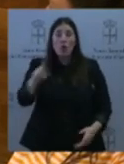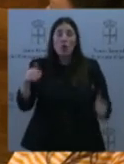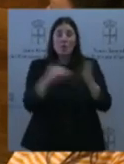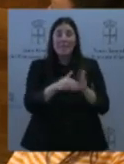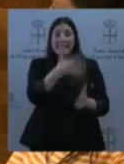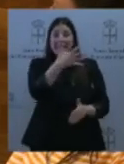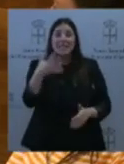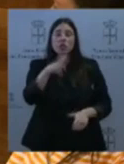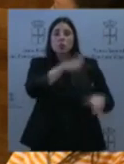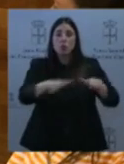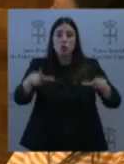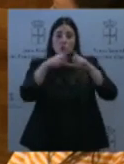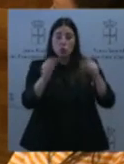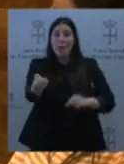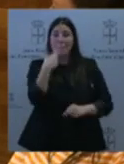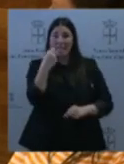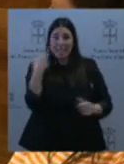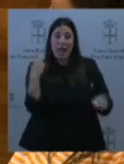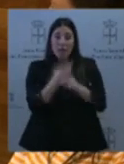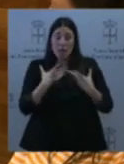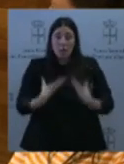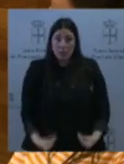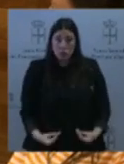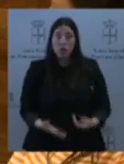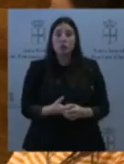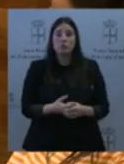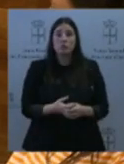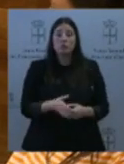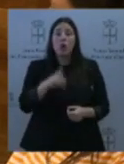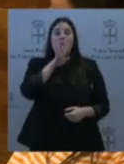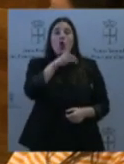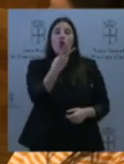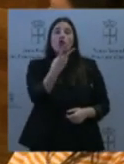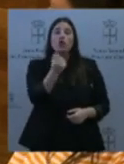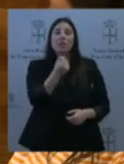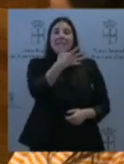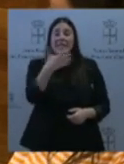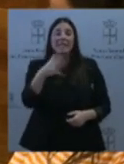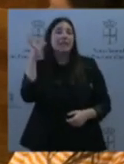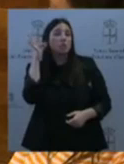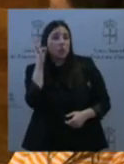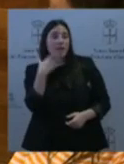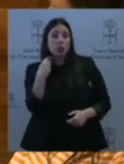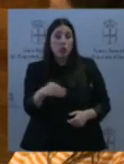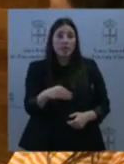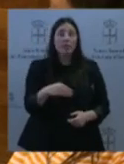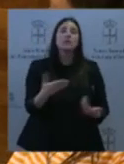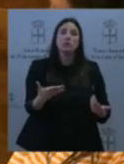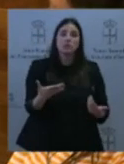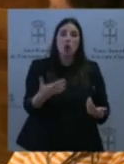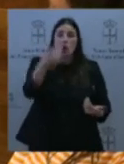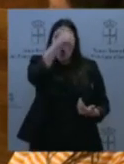en 2021, que hay 2.500 mujeres jóvenes y 500 varones más que en 2018 consumiendo ansiolíticos y en